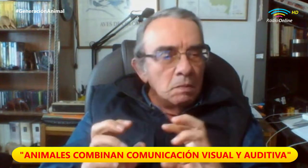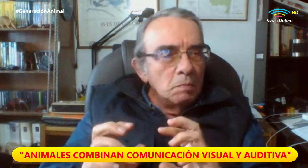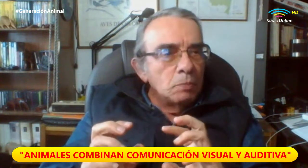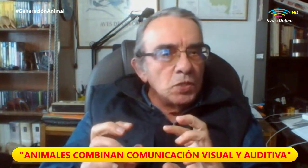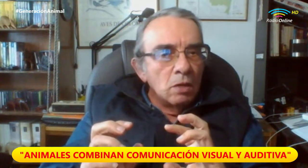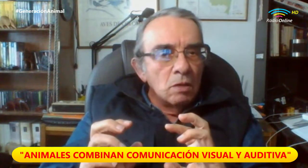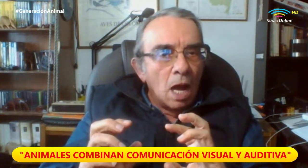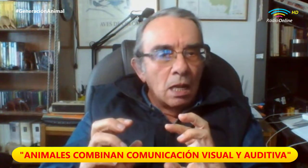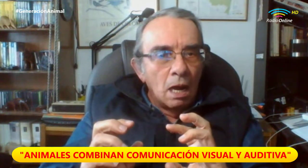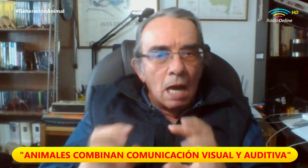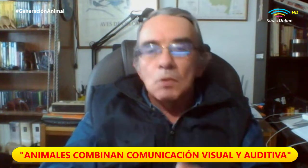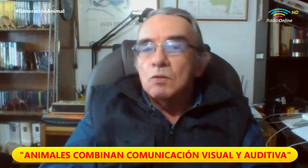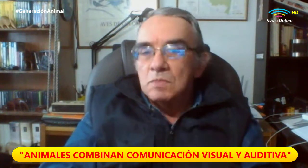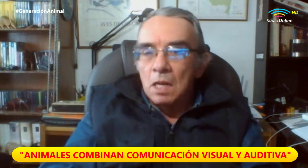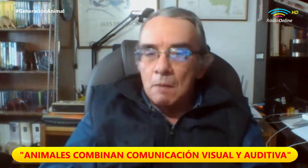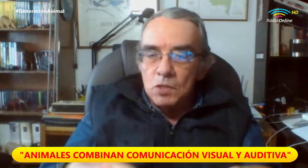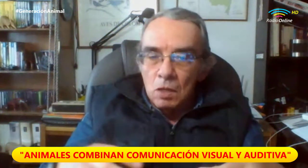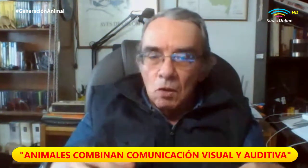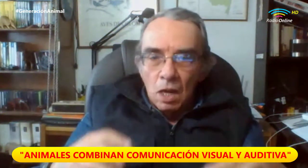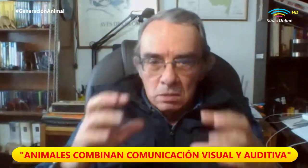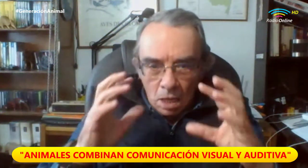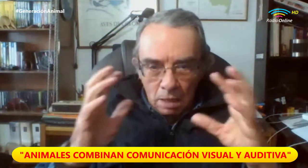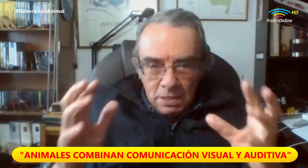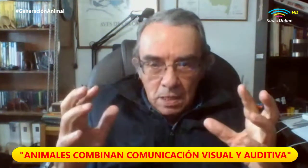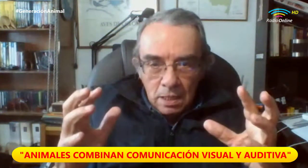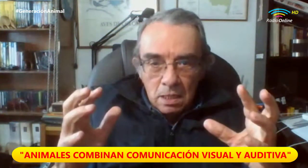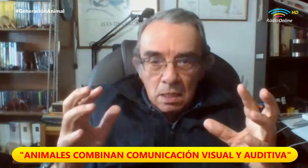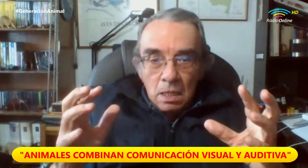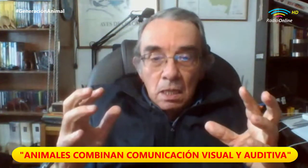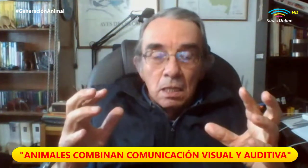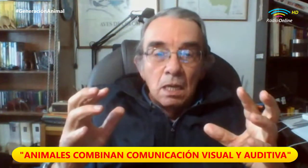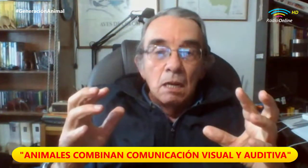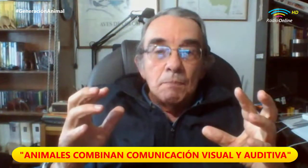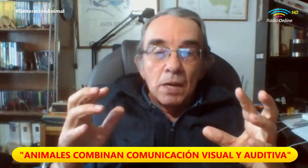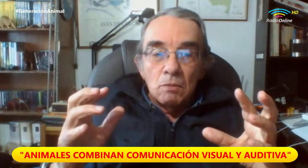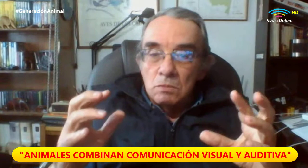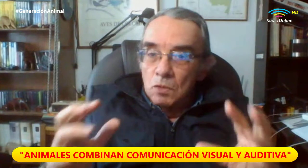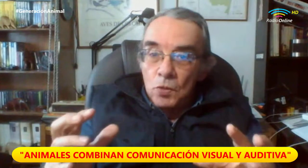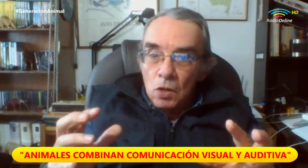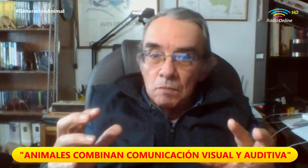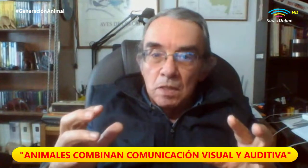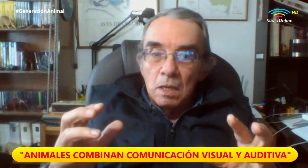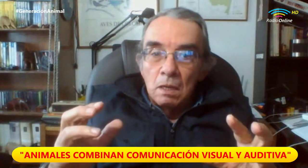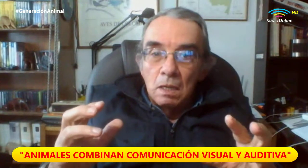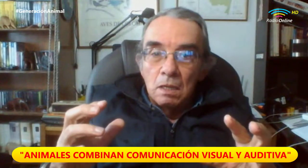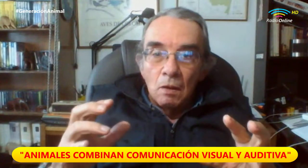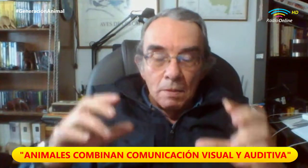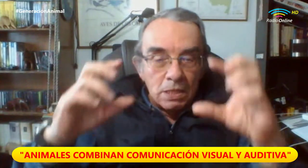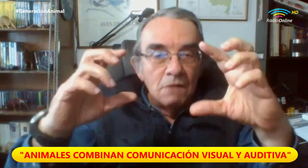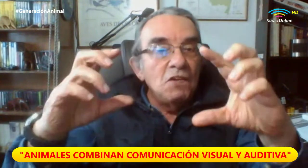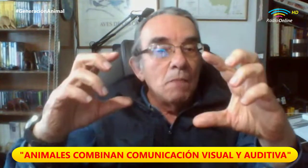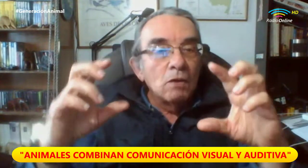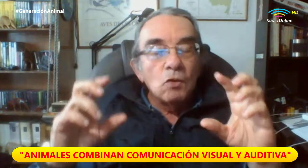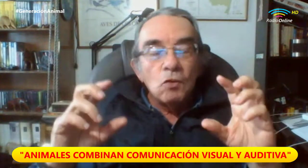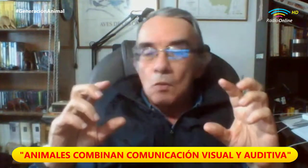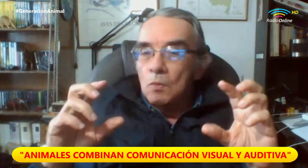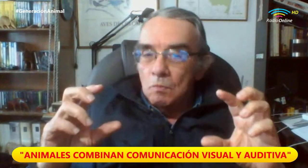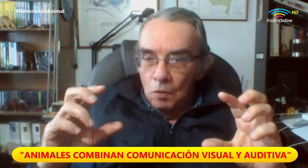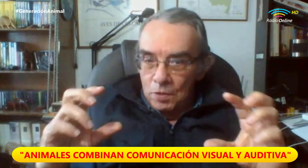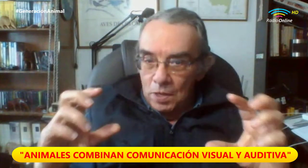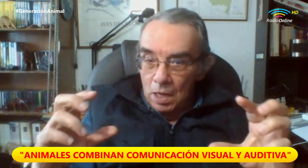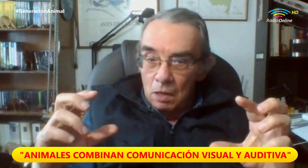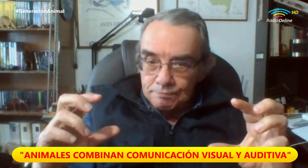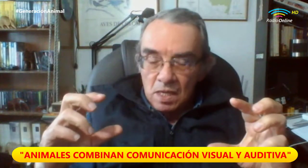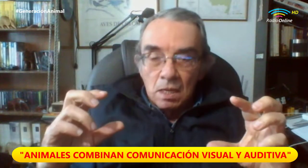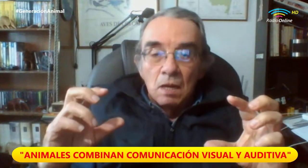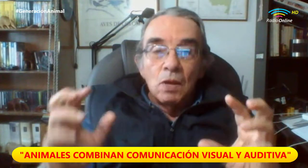primero le pusieron al amo. El amo llegó a la ventana y el perro lo vio y obviamente le filmaron cómo movía